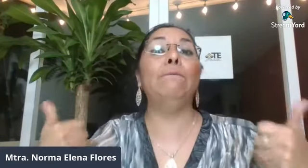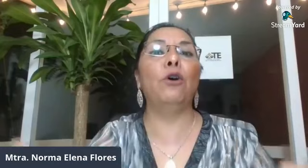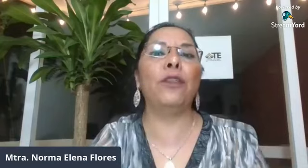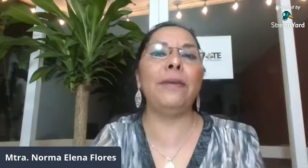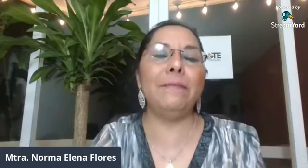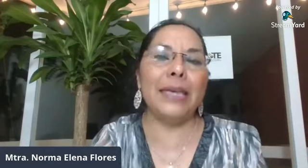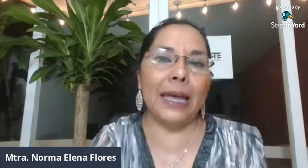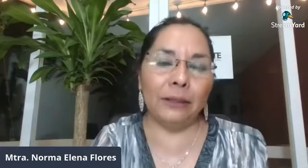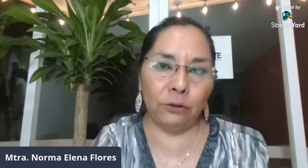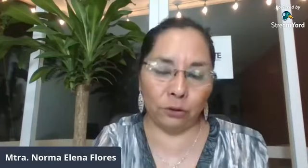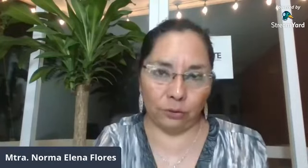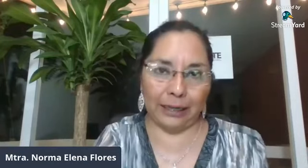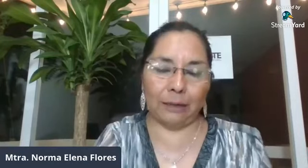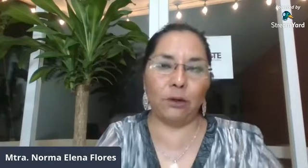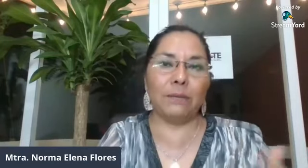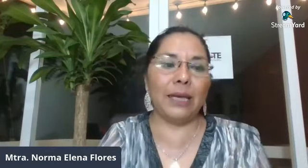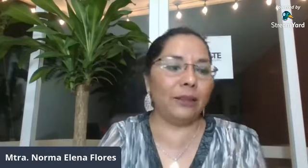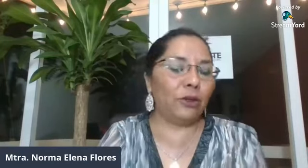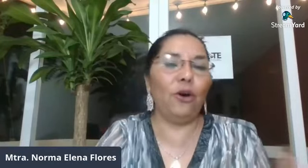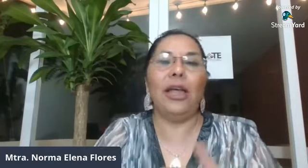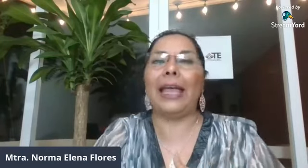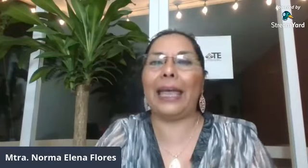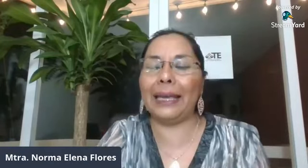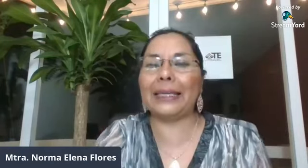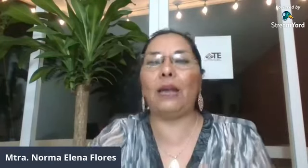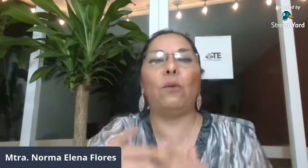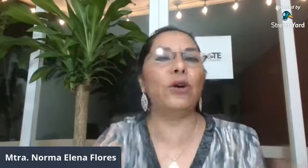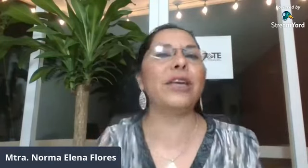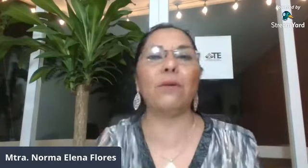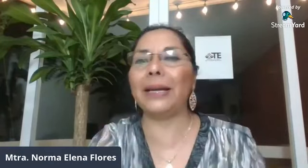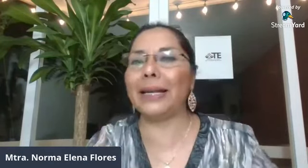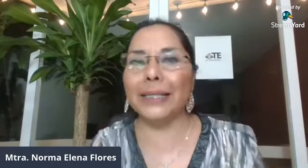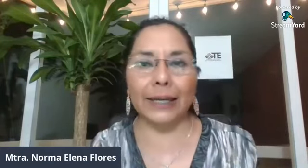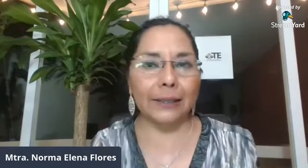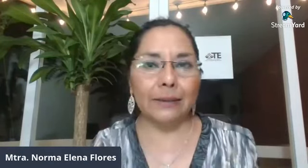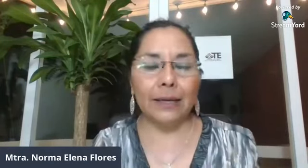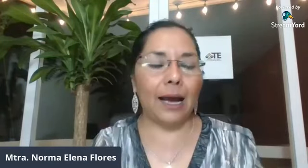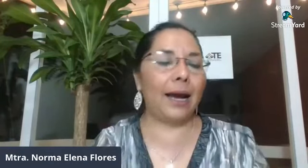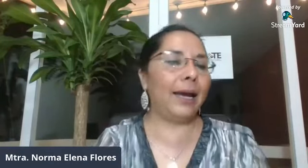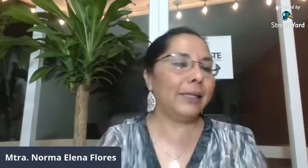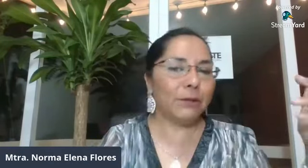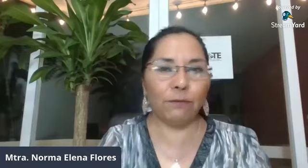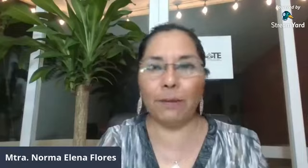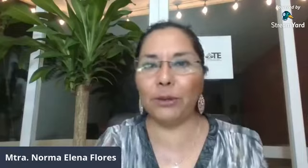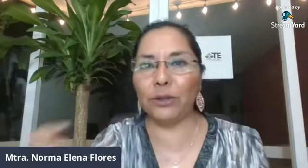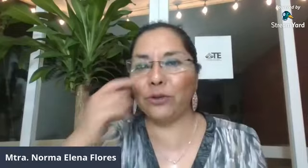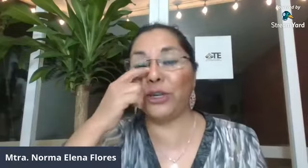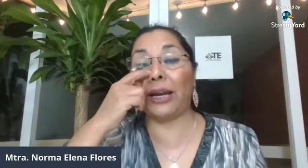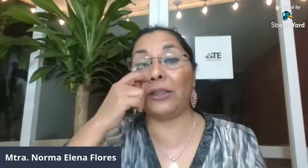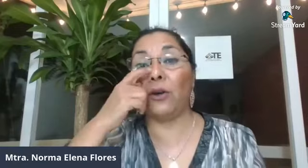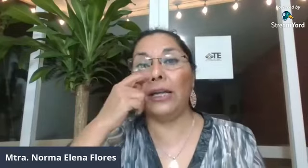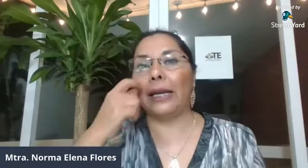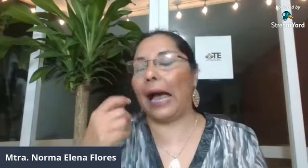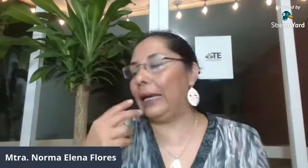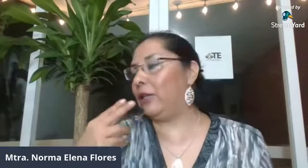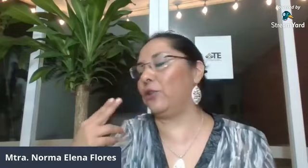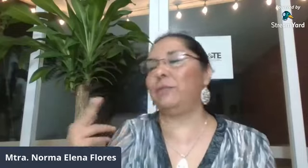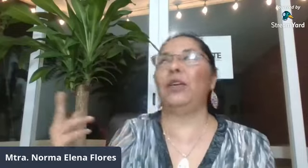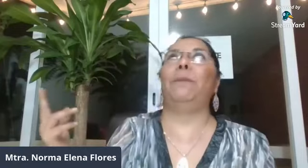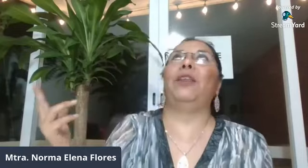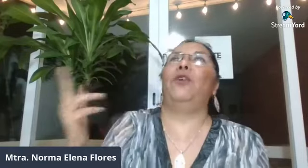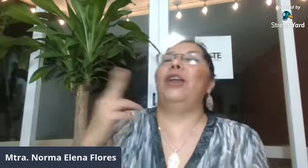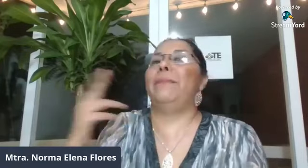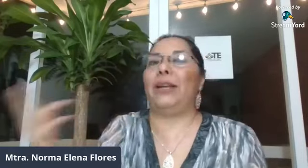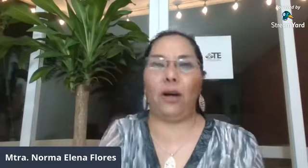el remordimiento. El remordimiento es que lo voy a volver a hacer. Ay, ya me estoy fumando este otro cigarrito. Ay,